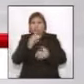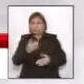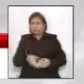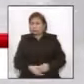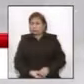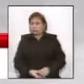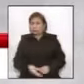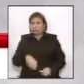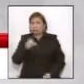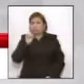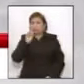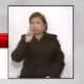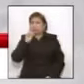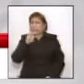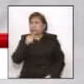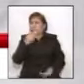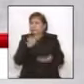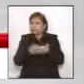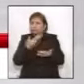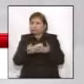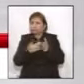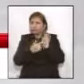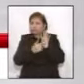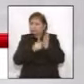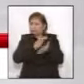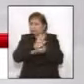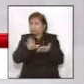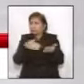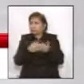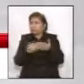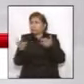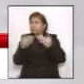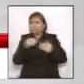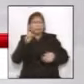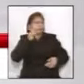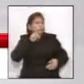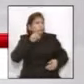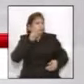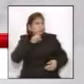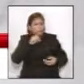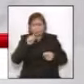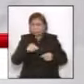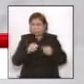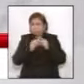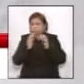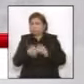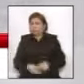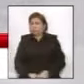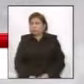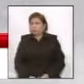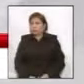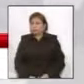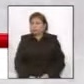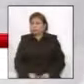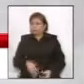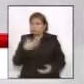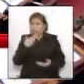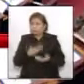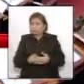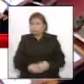señor Richard Swing, donde corrobora todo lo que se ha venido mintiendo en los últimos días. Muchas gracias,